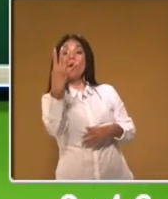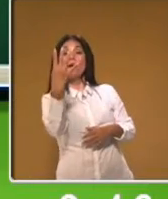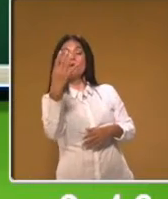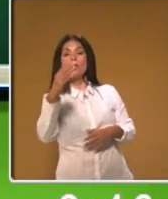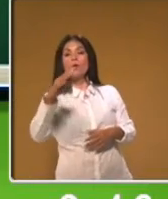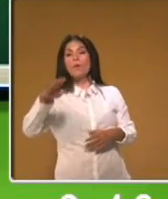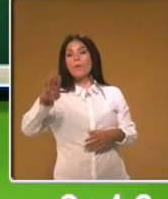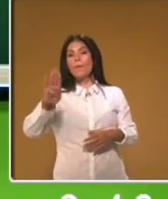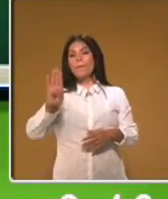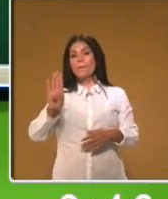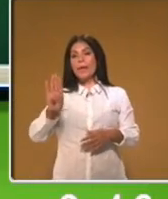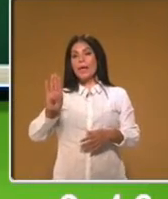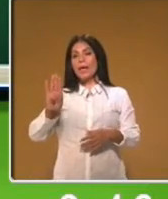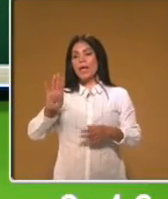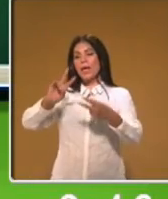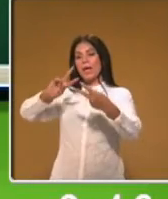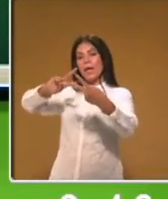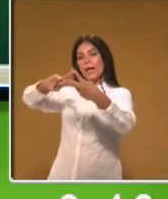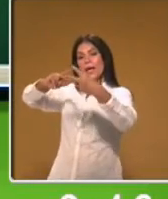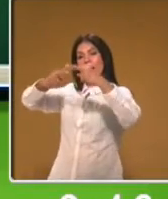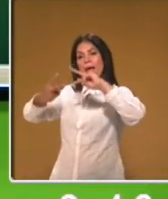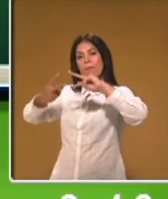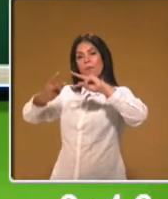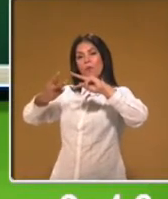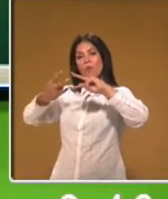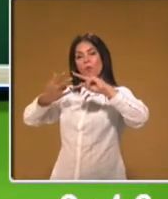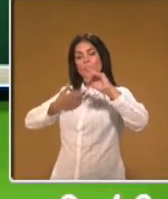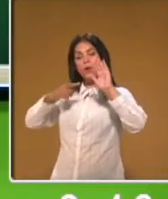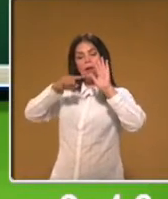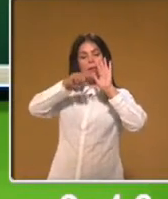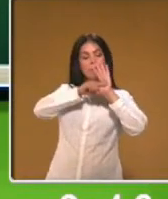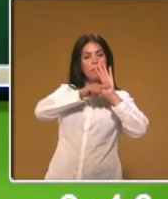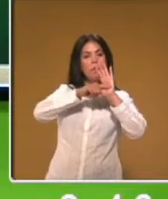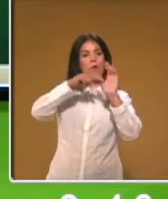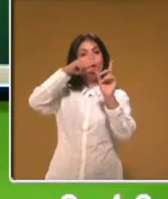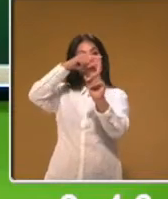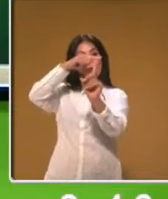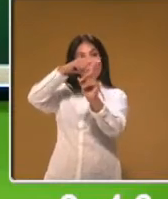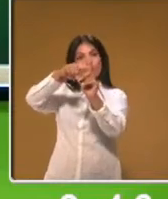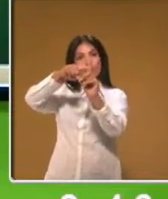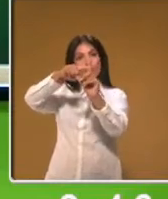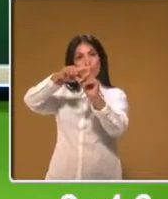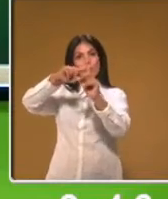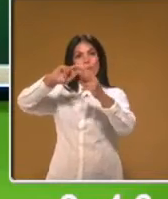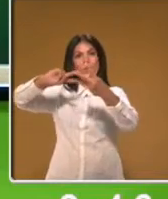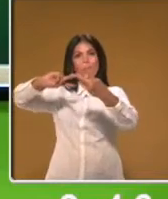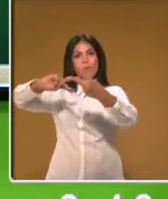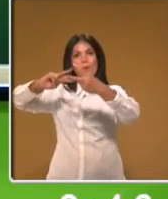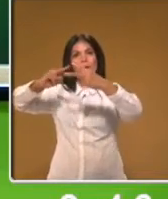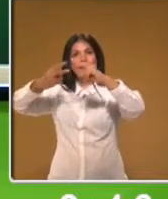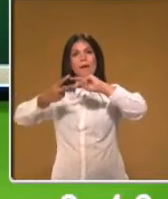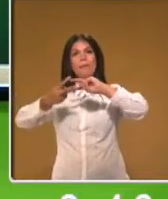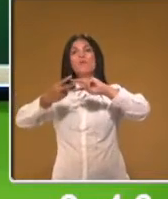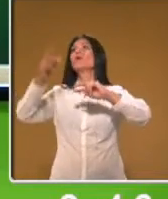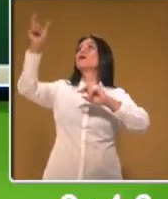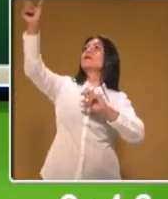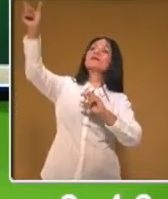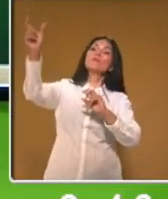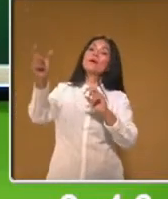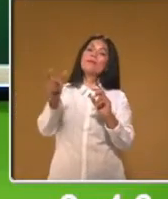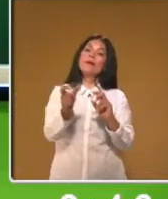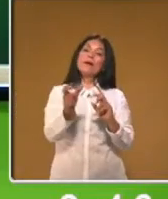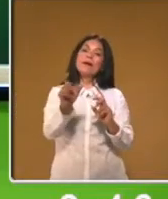estaba positivo. Y este 180 ya estaba del lado izquierdo de la igualdad y me voy a traer este 20. 20 que